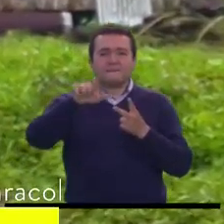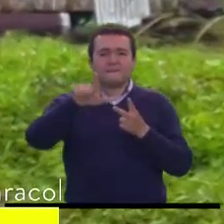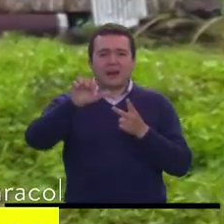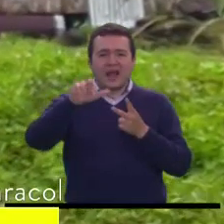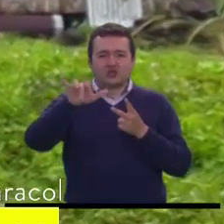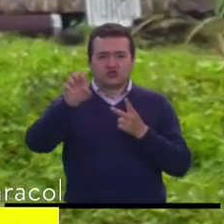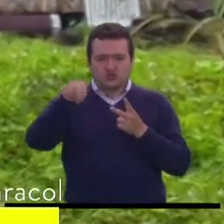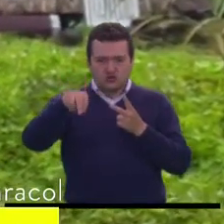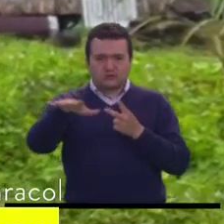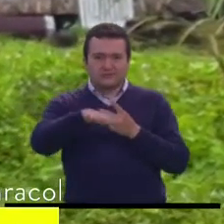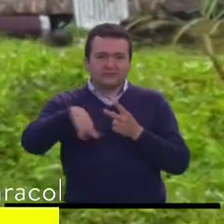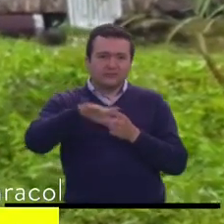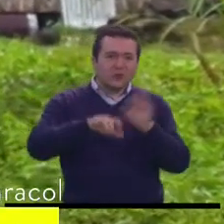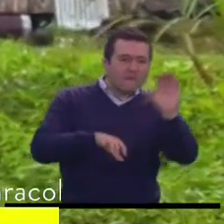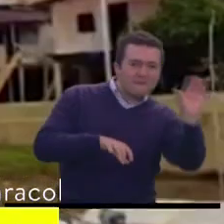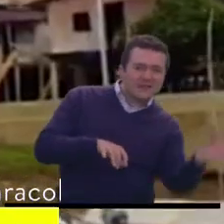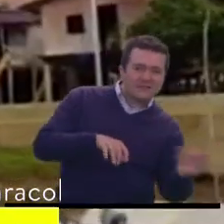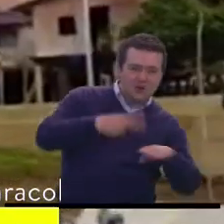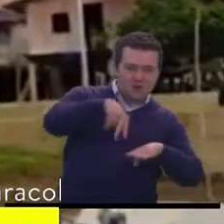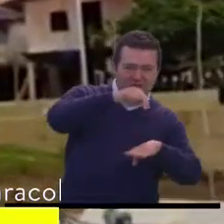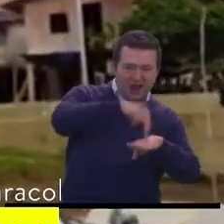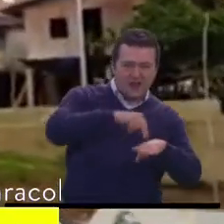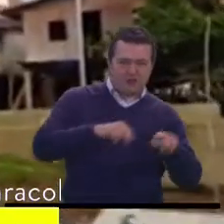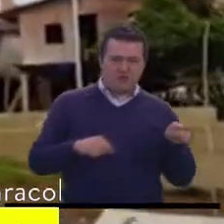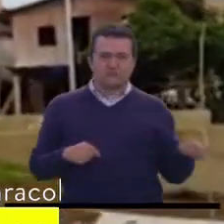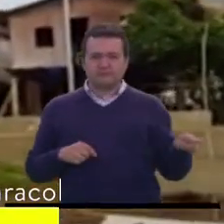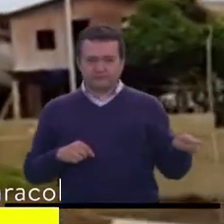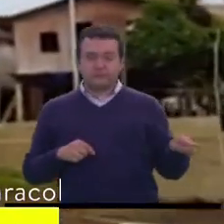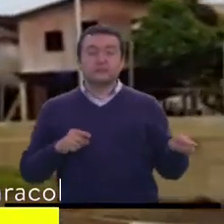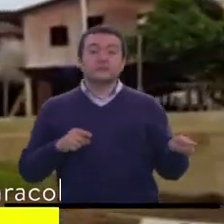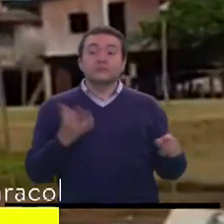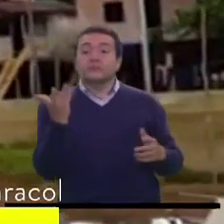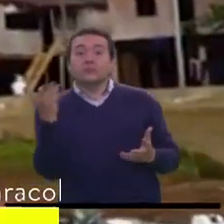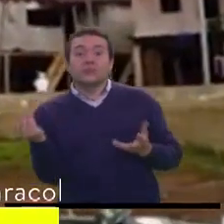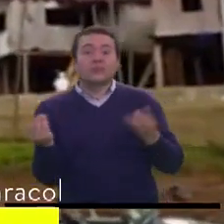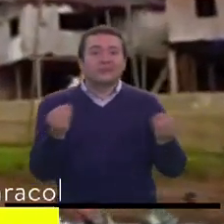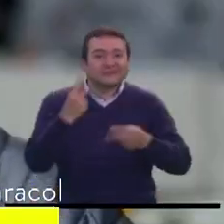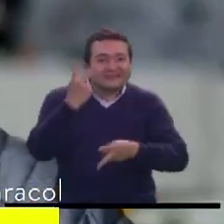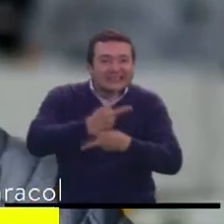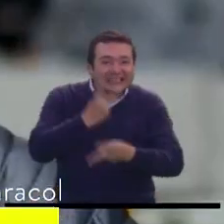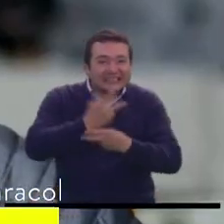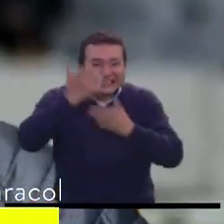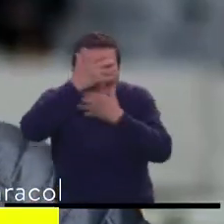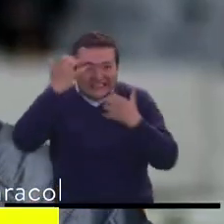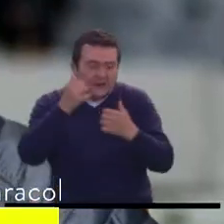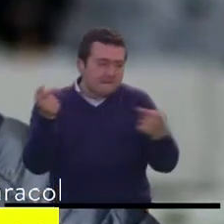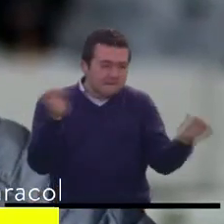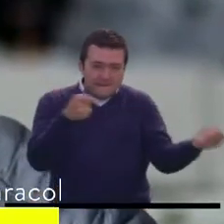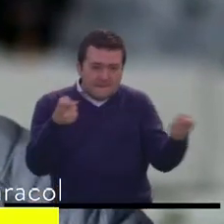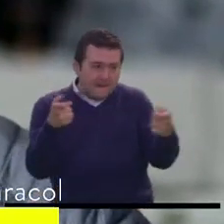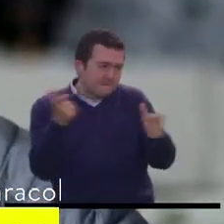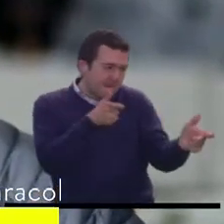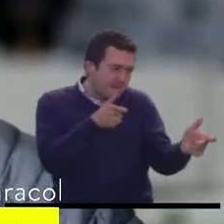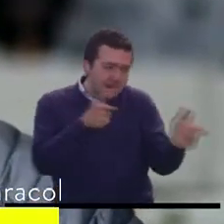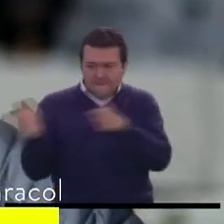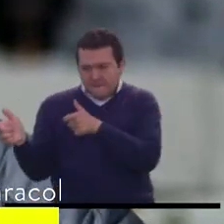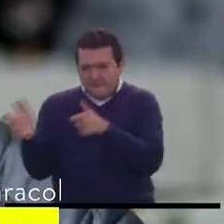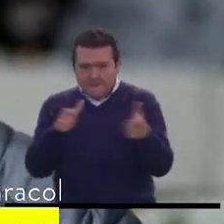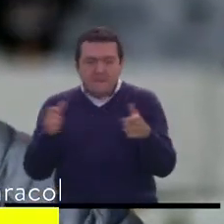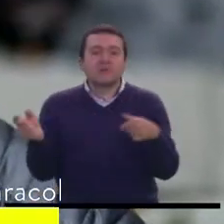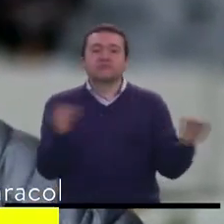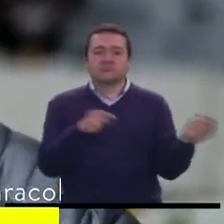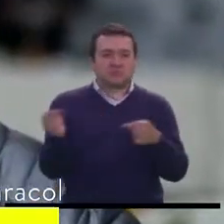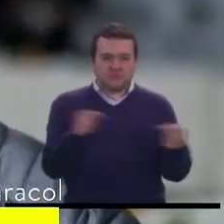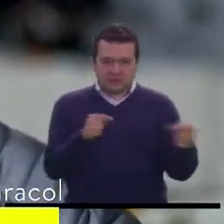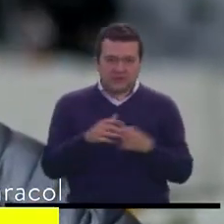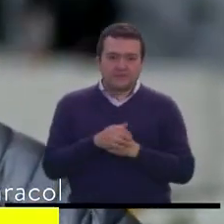Pacífico nariñense, los cuales han quedado en medio de los enfrentamientos entre grupos armados ilegales. Se presentaron unos enfrentamientos